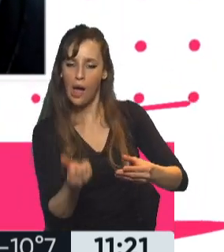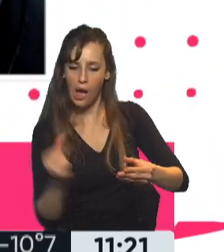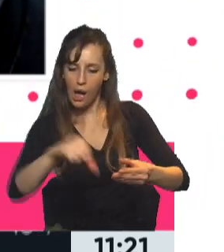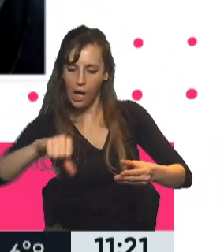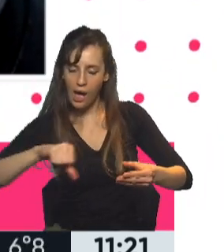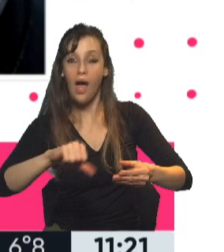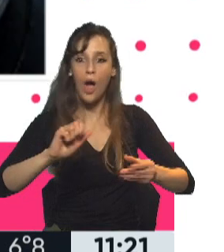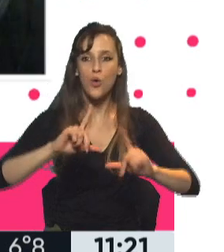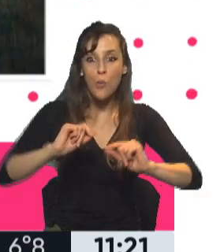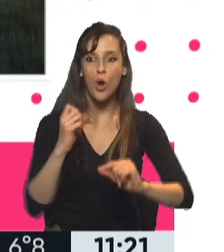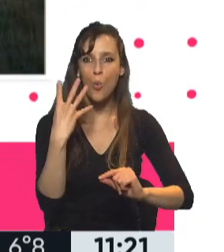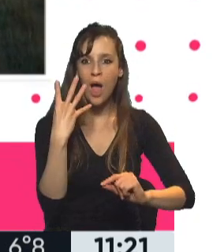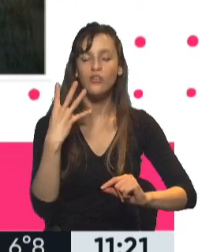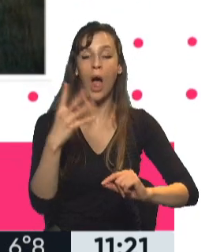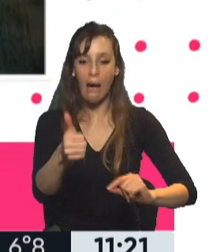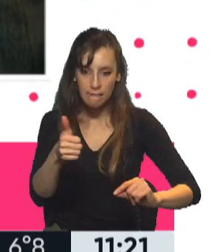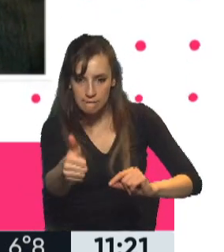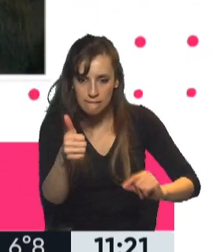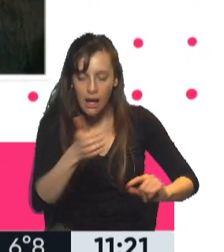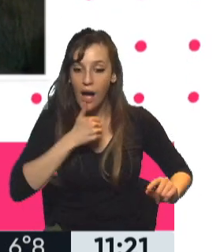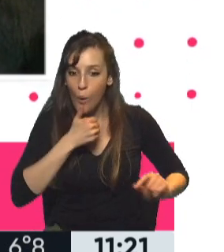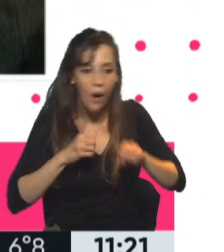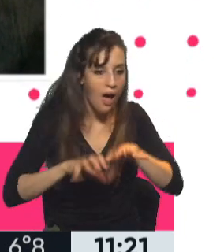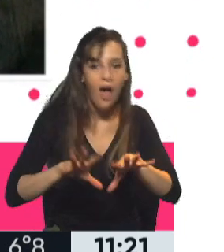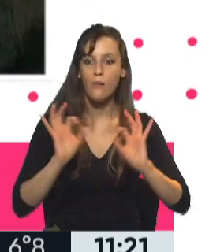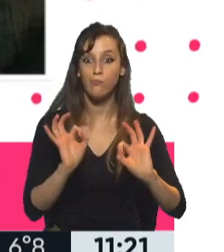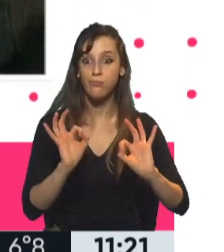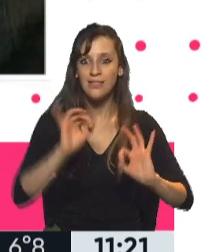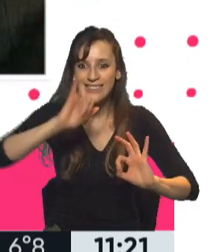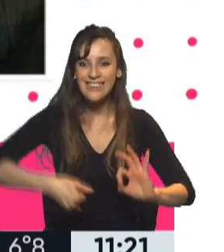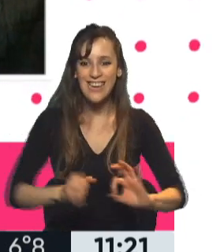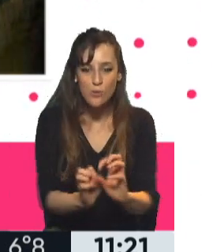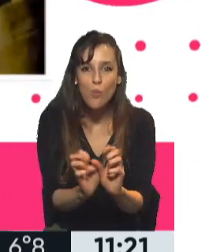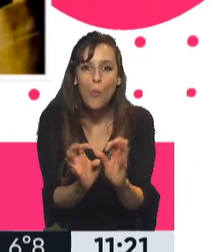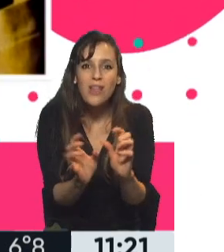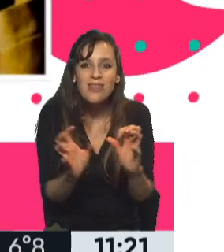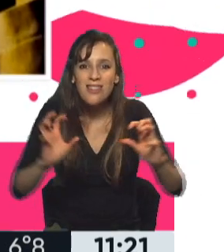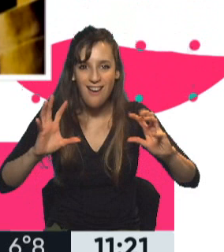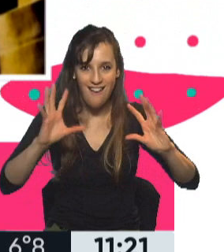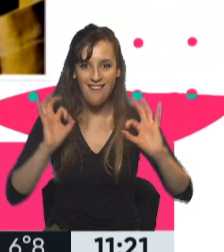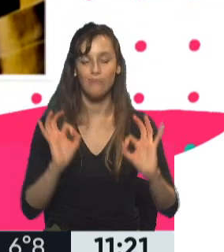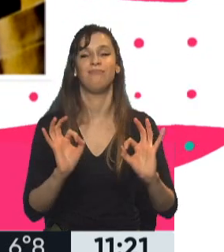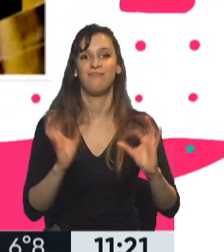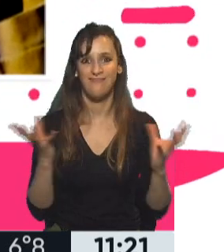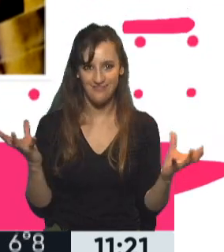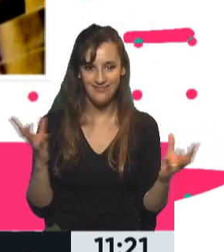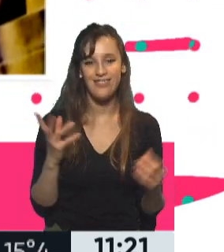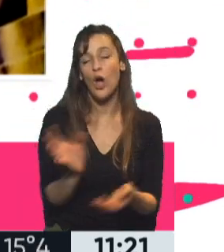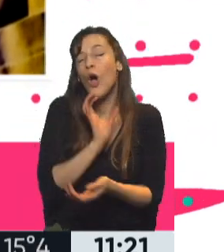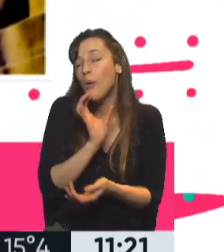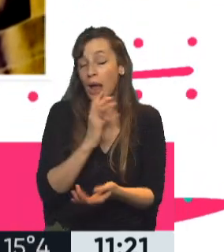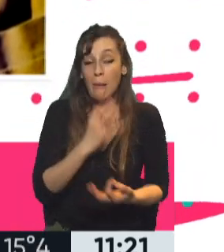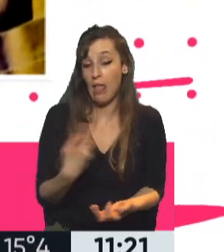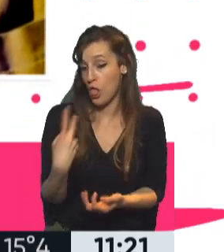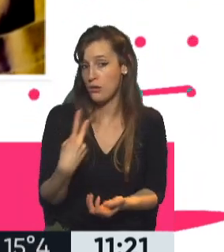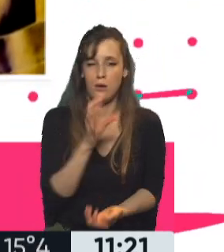4. A ver, sí, está saliendo el agua. Sí, ahora se ve la espumita. Sí, está, no. Era, realmente, era un sketch. La verdad que era